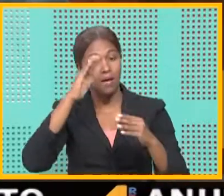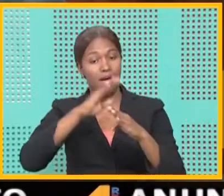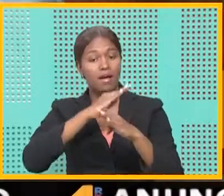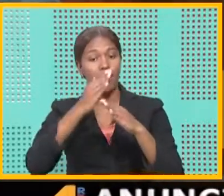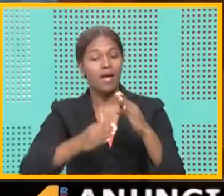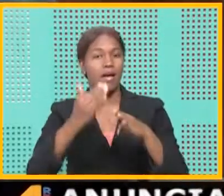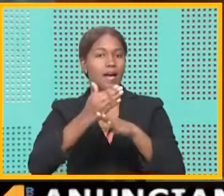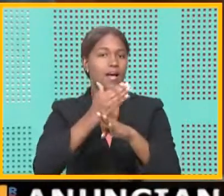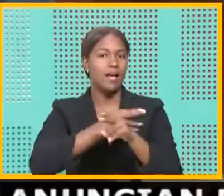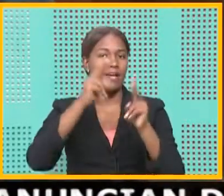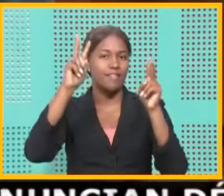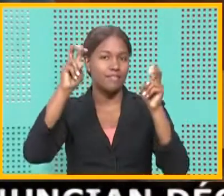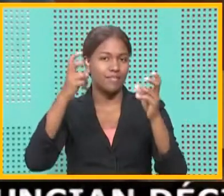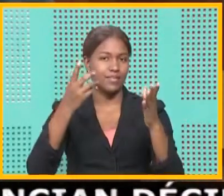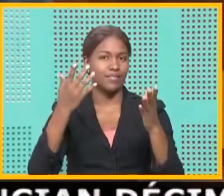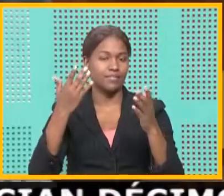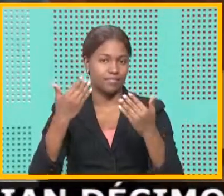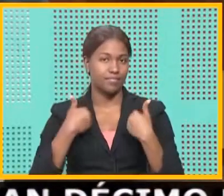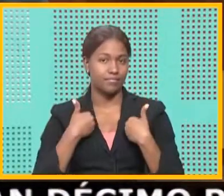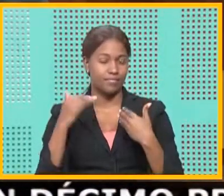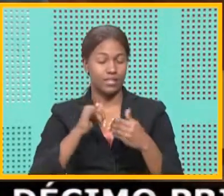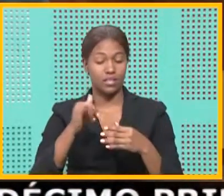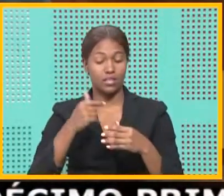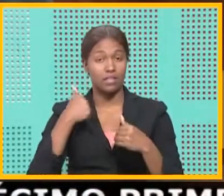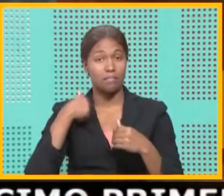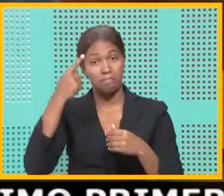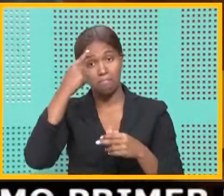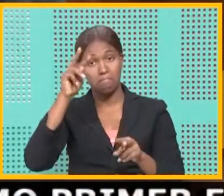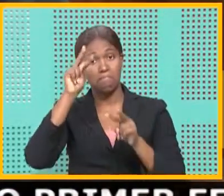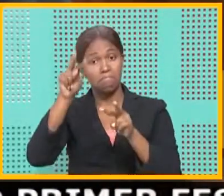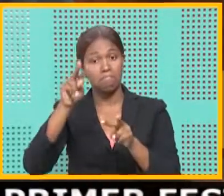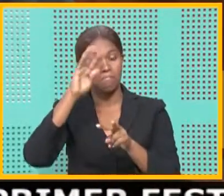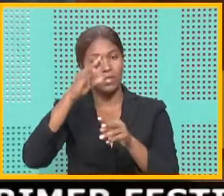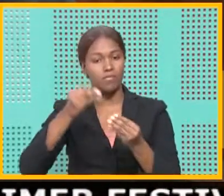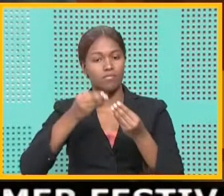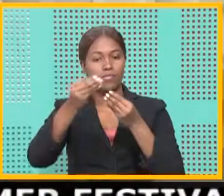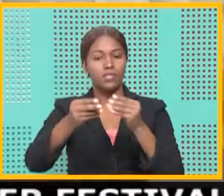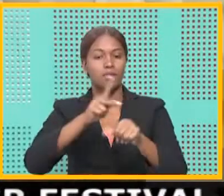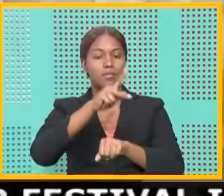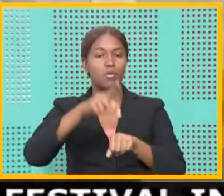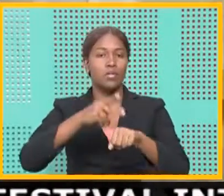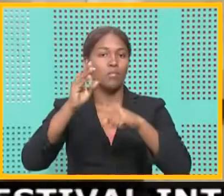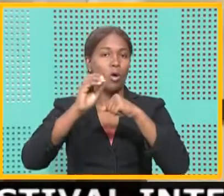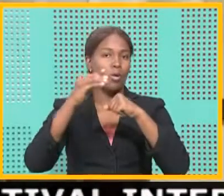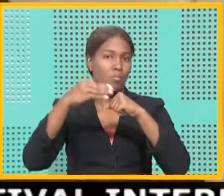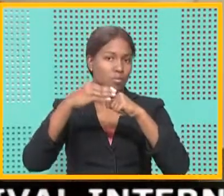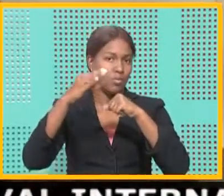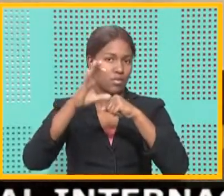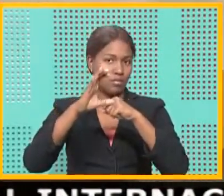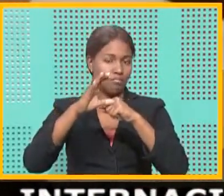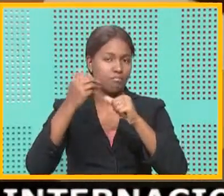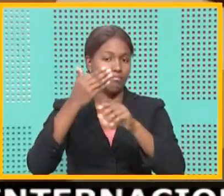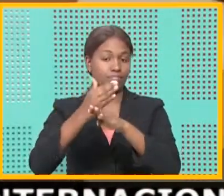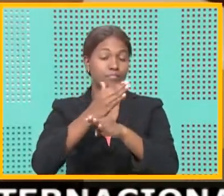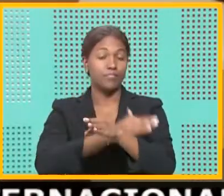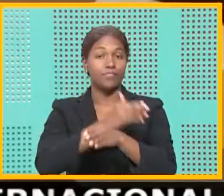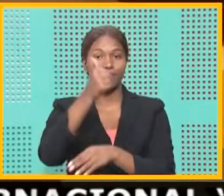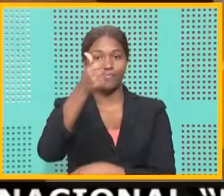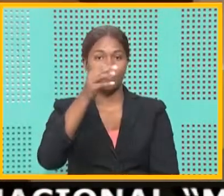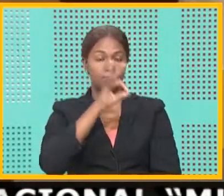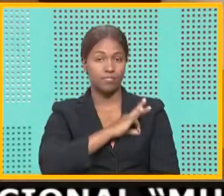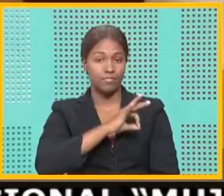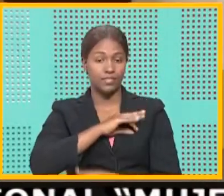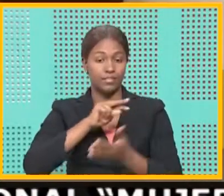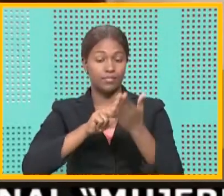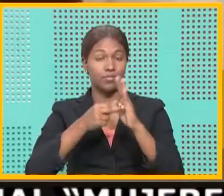mes de enero. Y también tenemos previsto entregar en la provincia de Montecristi antes del 10 de febrero.